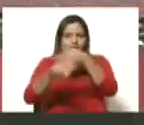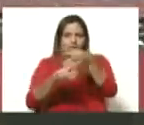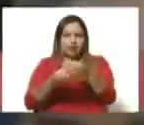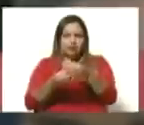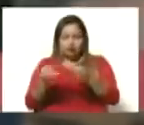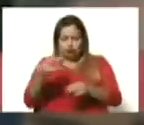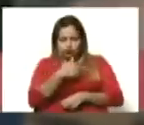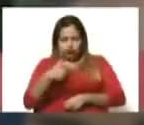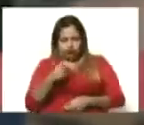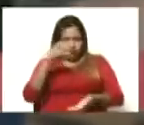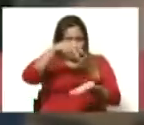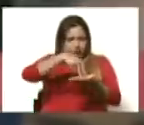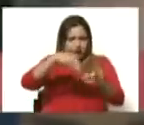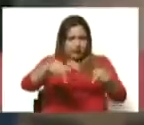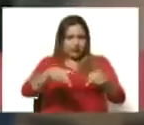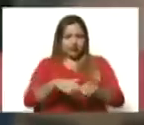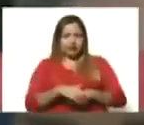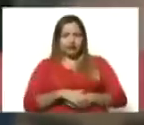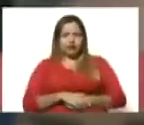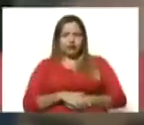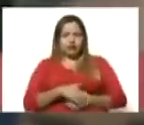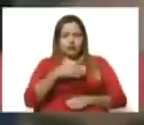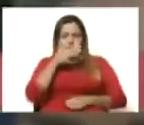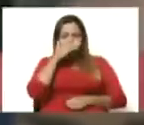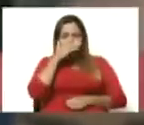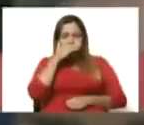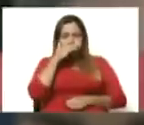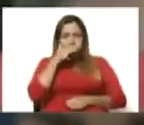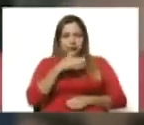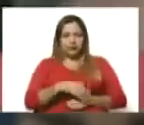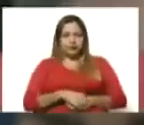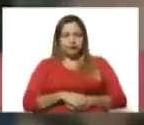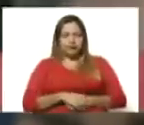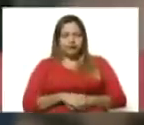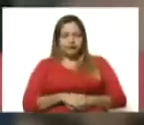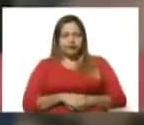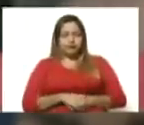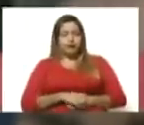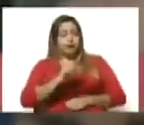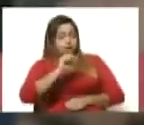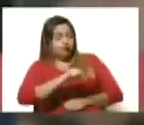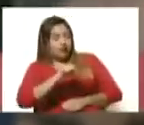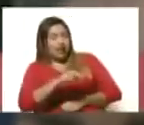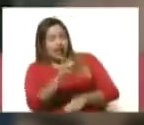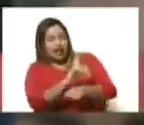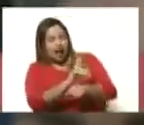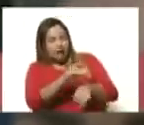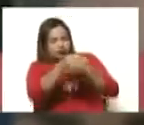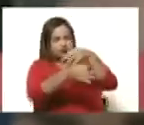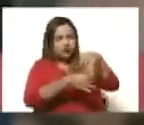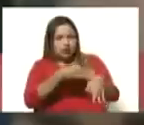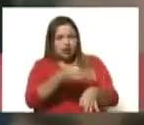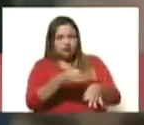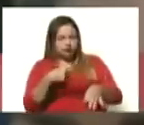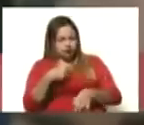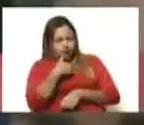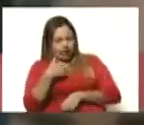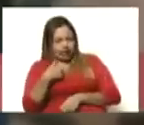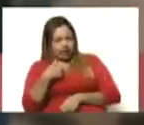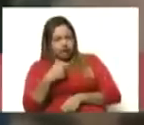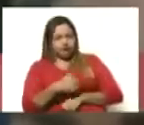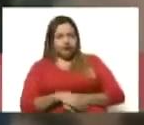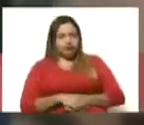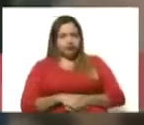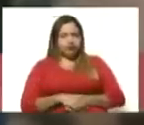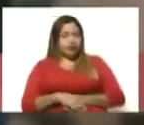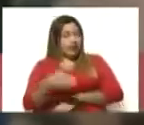aquí. Bueno. Bueno, fíjense, es muy concreto el comentario que quería hacerle, presidente. Cuando en la